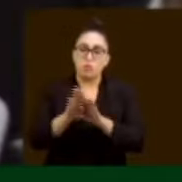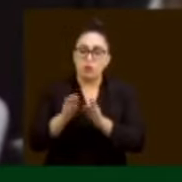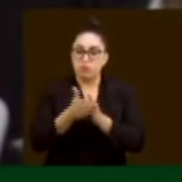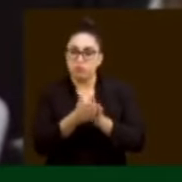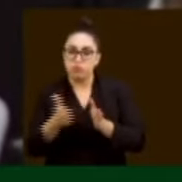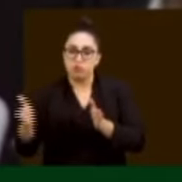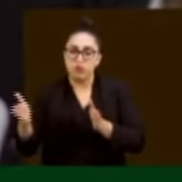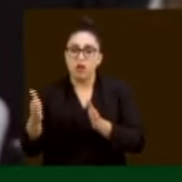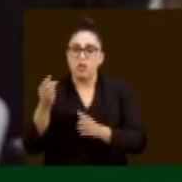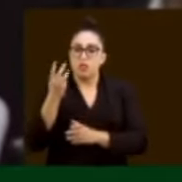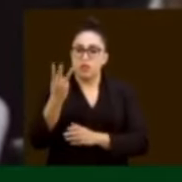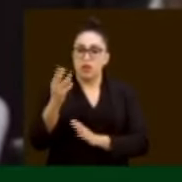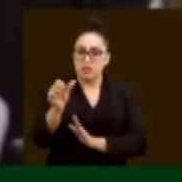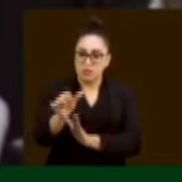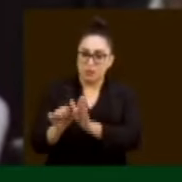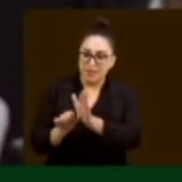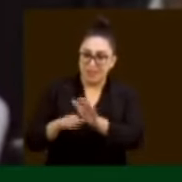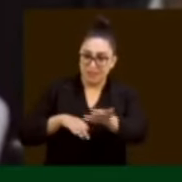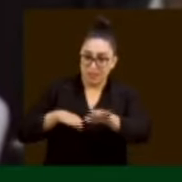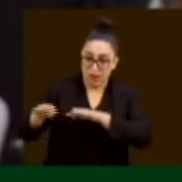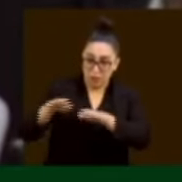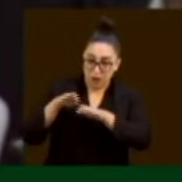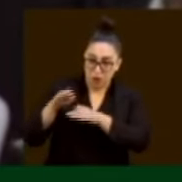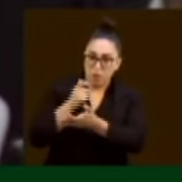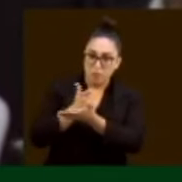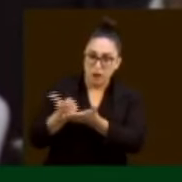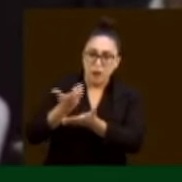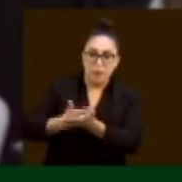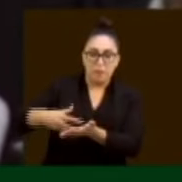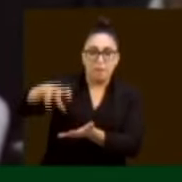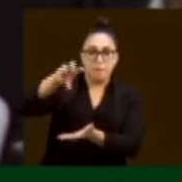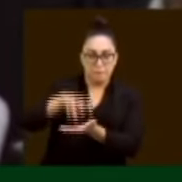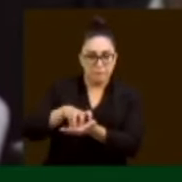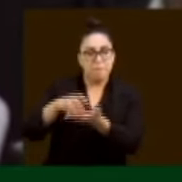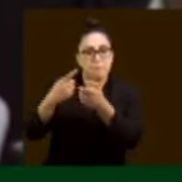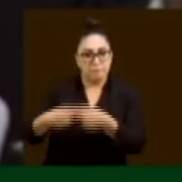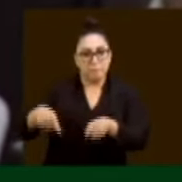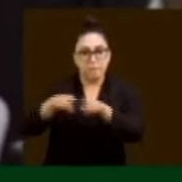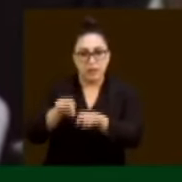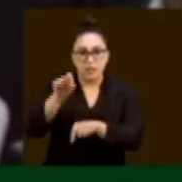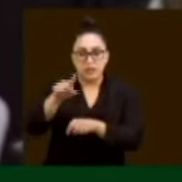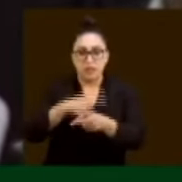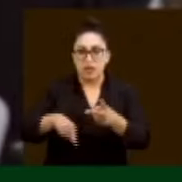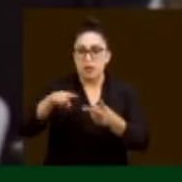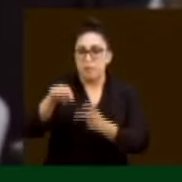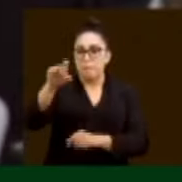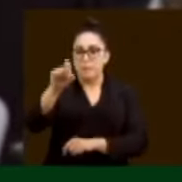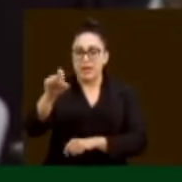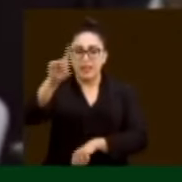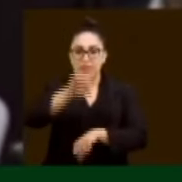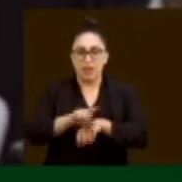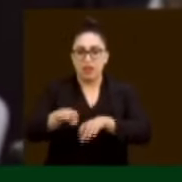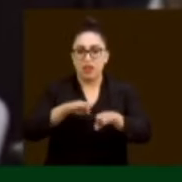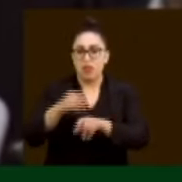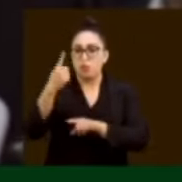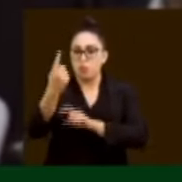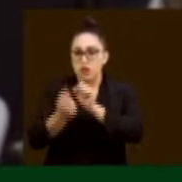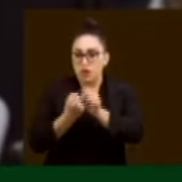equivalente a 3 meses de salario integrado, 20 días de salario por cada año